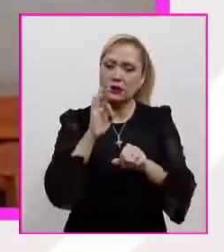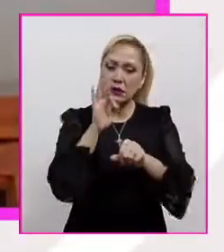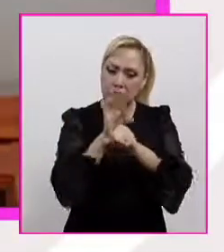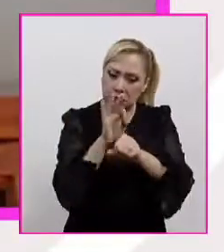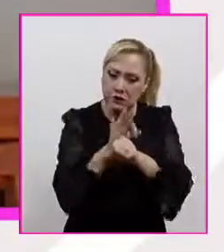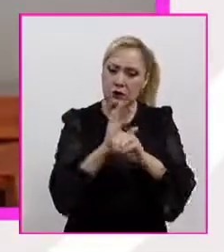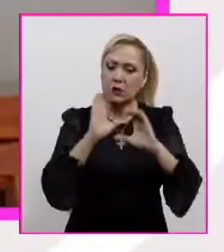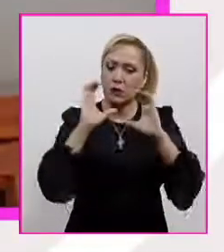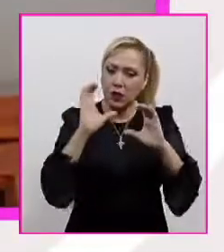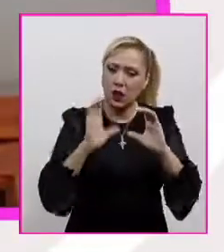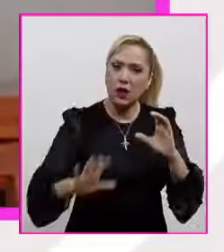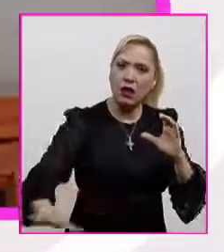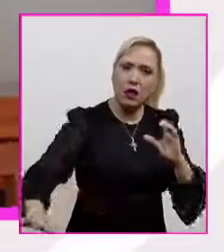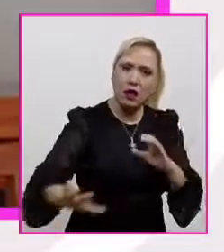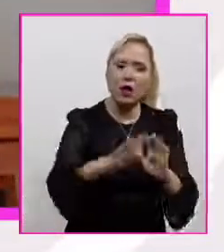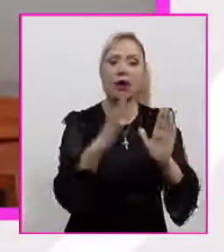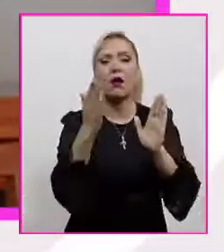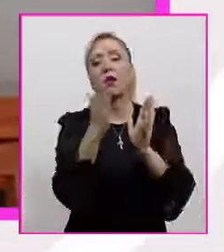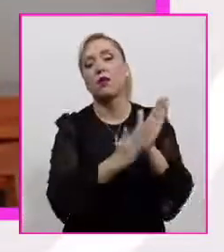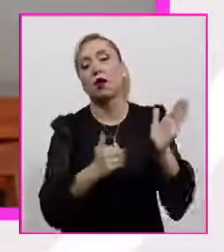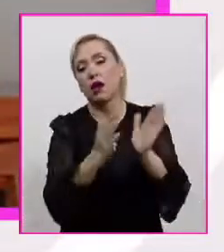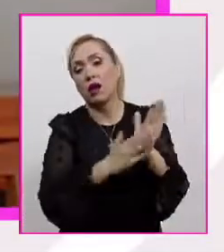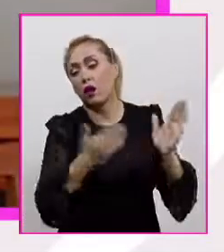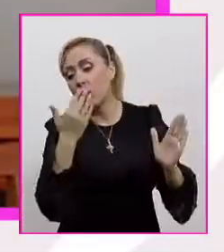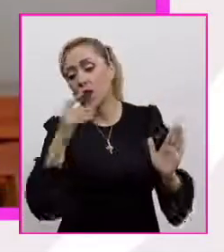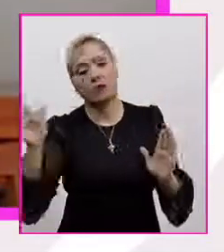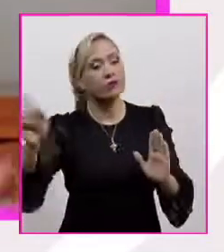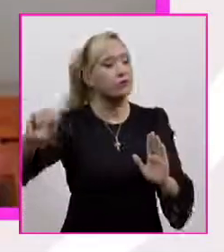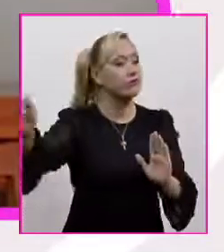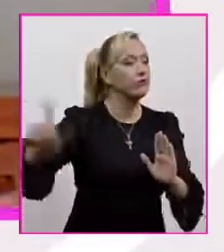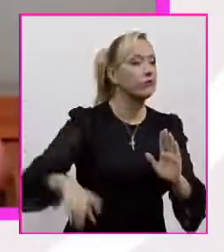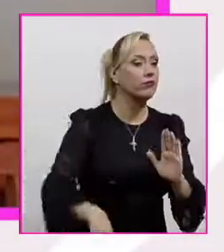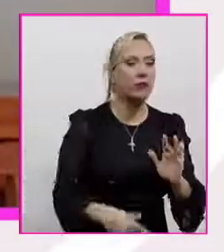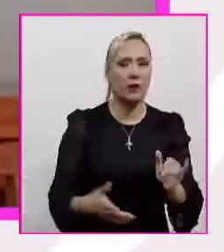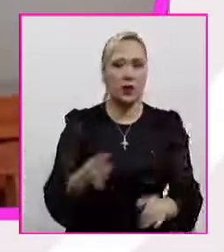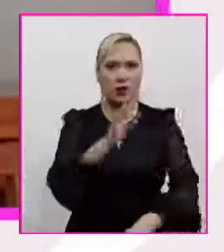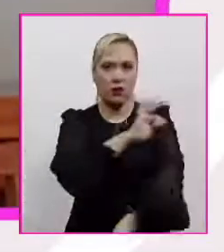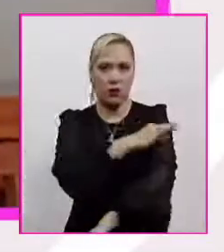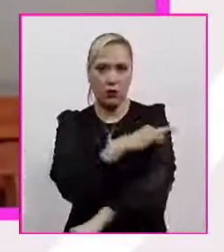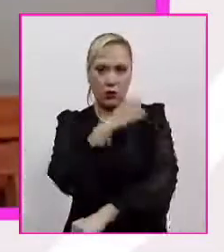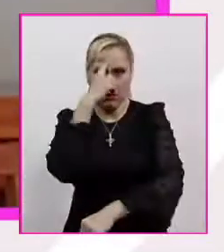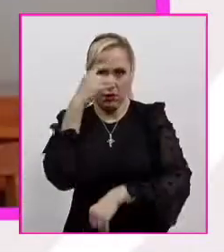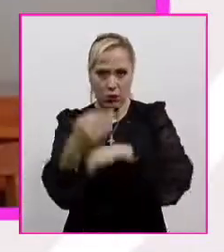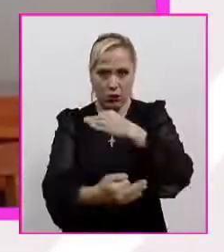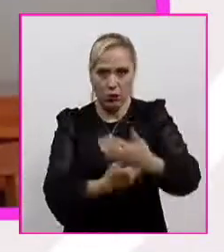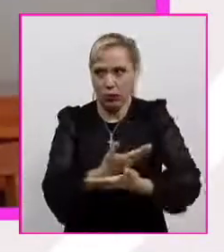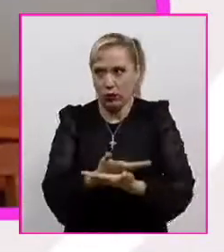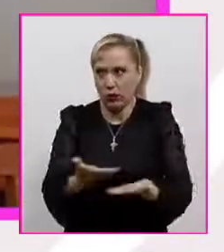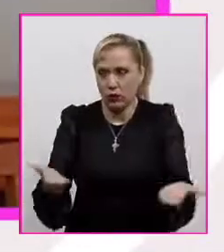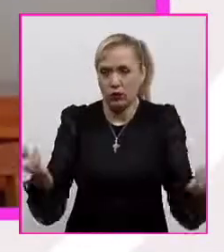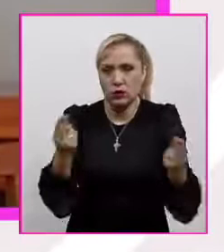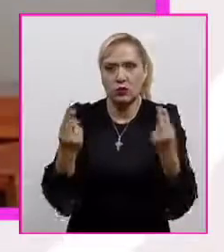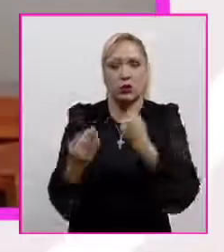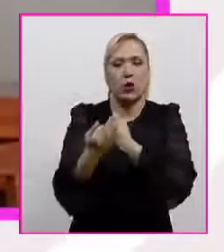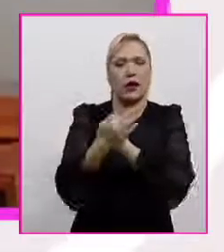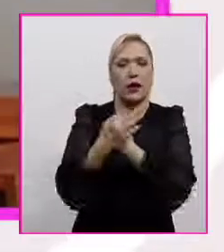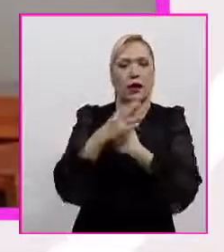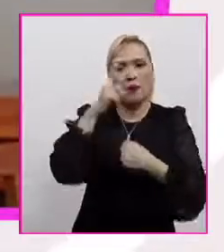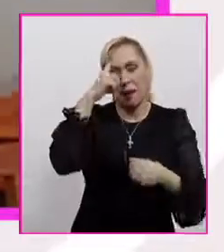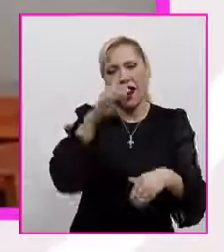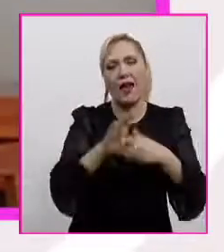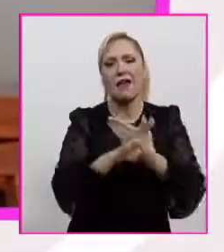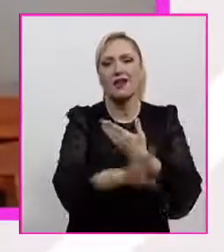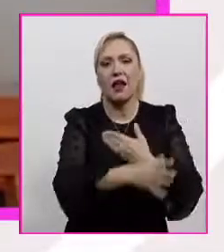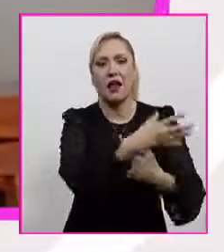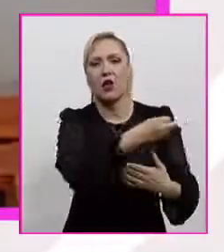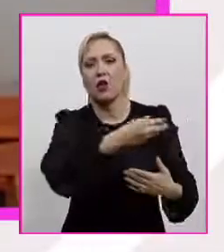tenemos documentos si no se vacunan los que no tienen documento. Entonces, creo que por ahí es un buen ejemplo para ir entendiendo que el